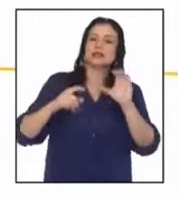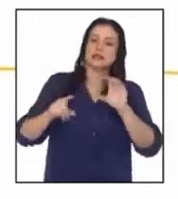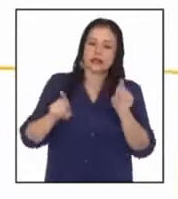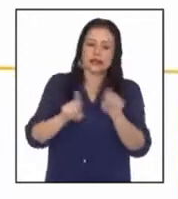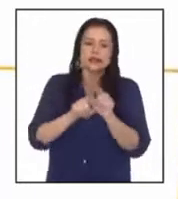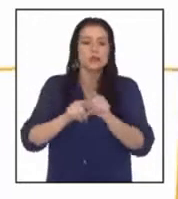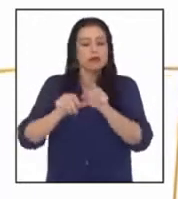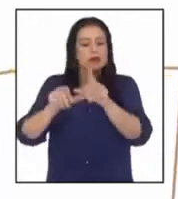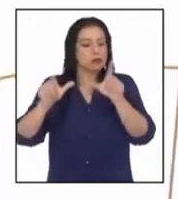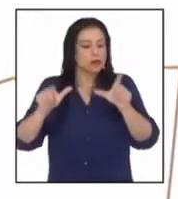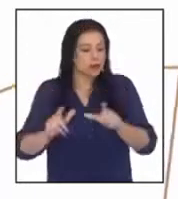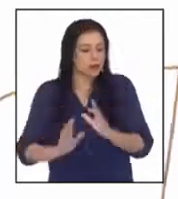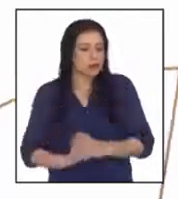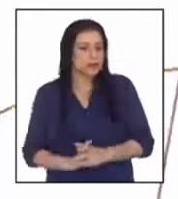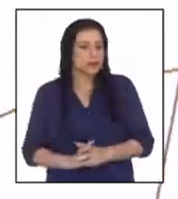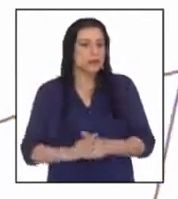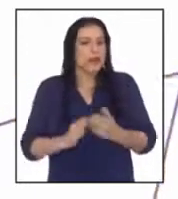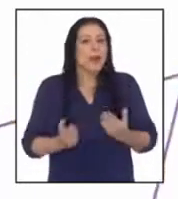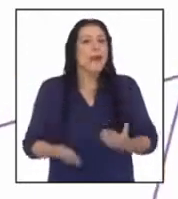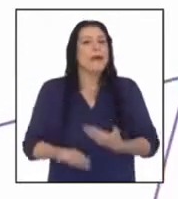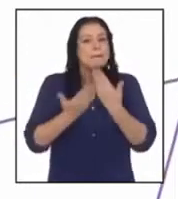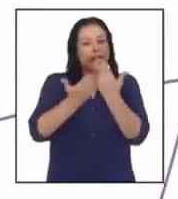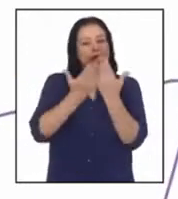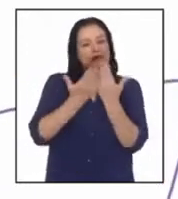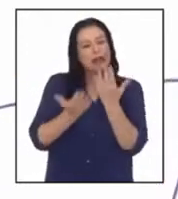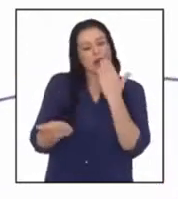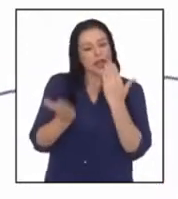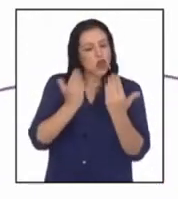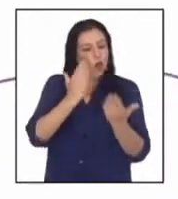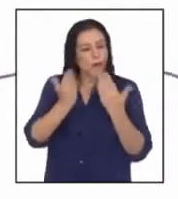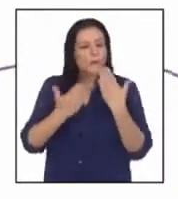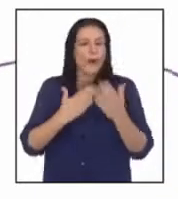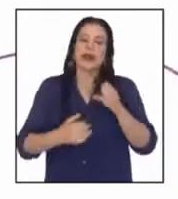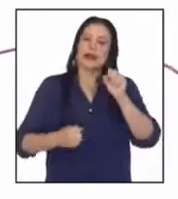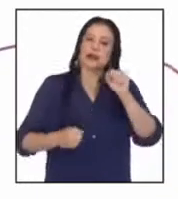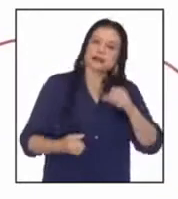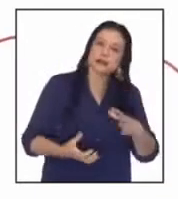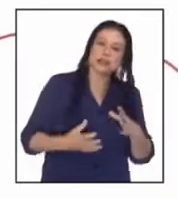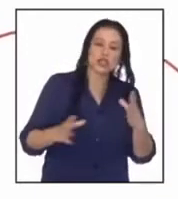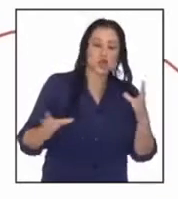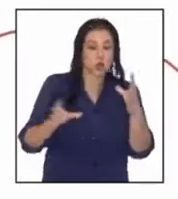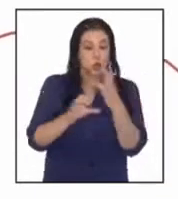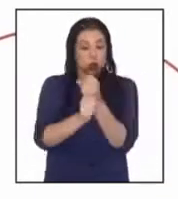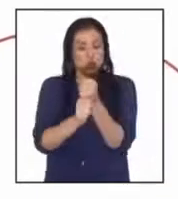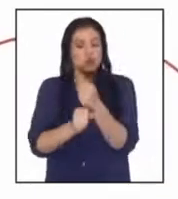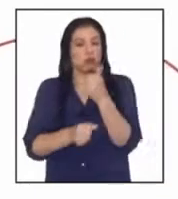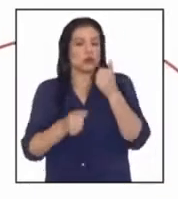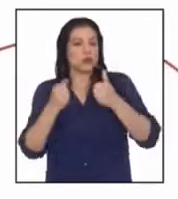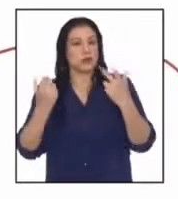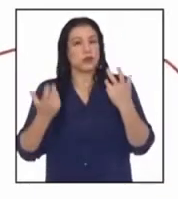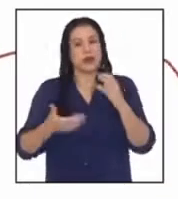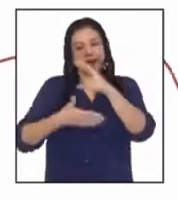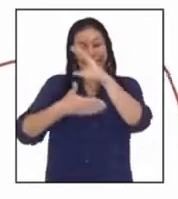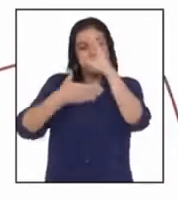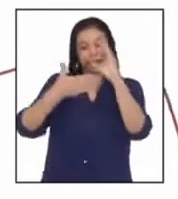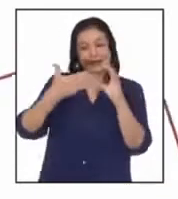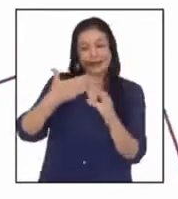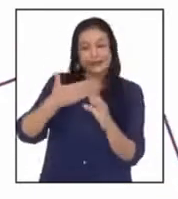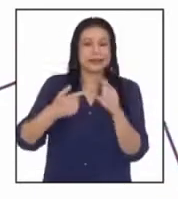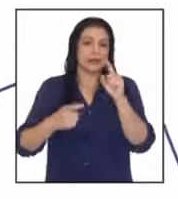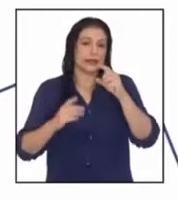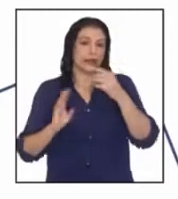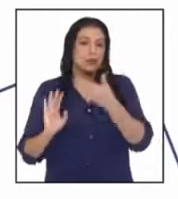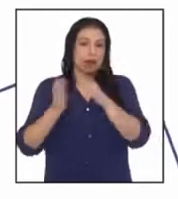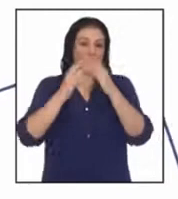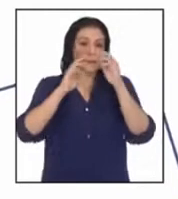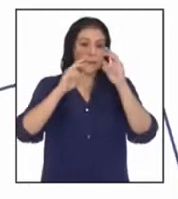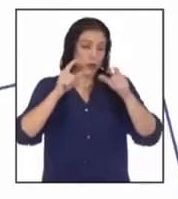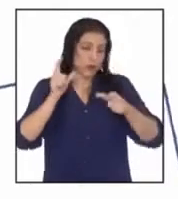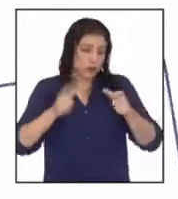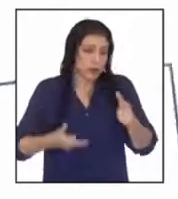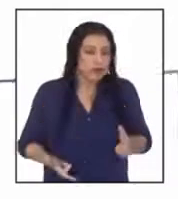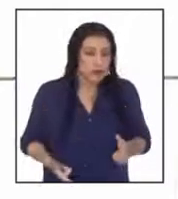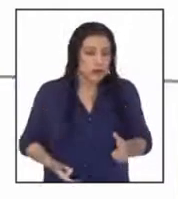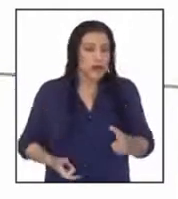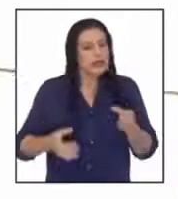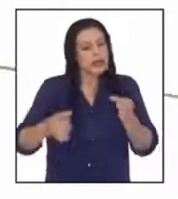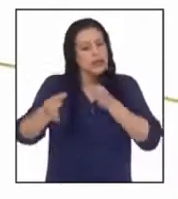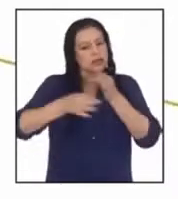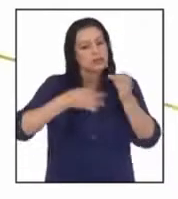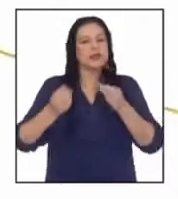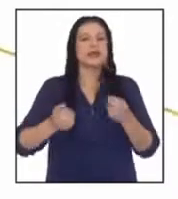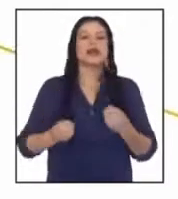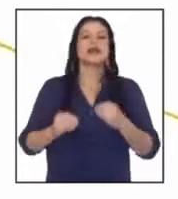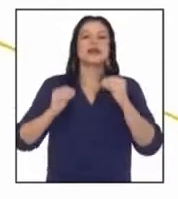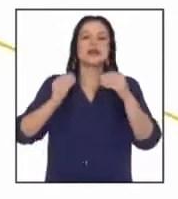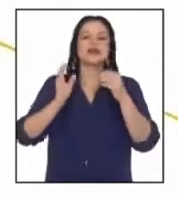de localización. Plantea y contrasta afirmaciones o conclusiones sobre las características de una población, las justifica